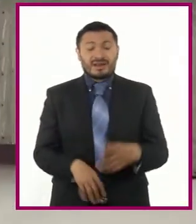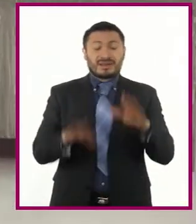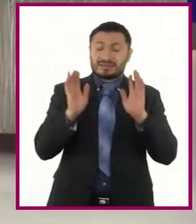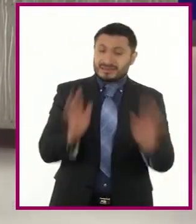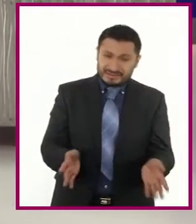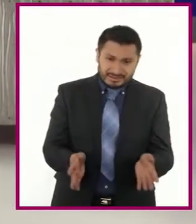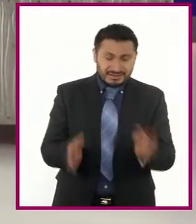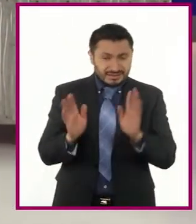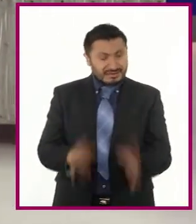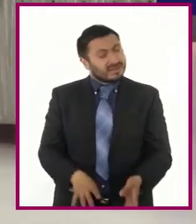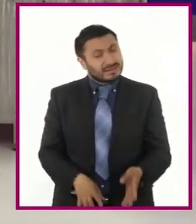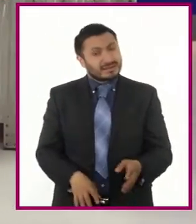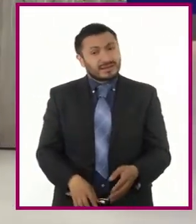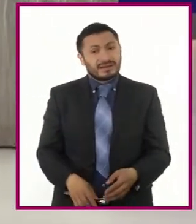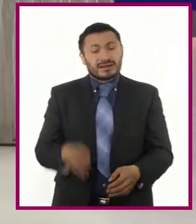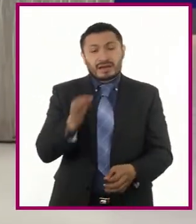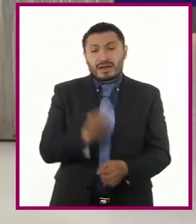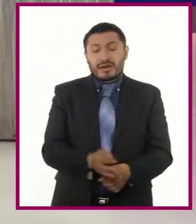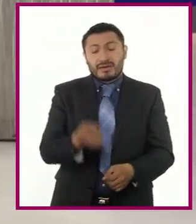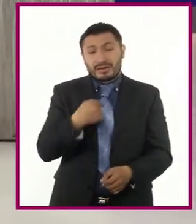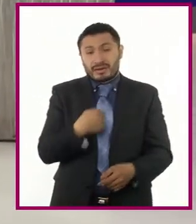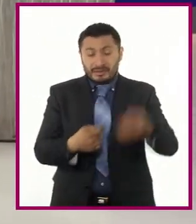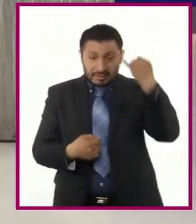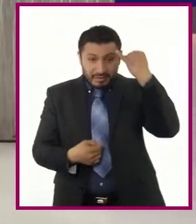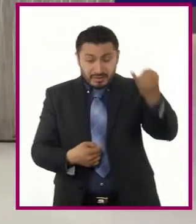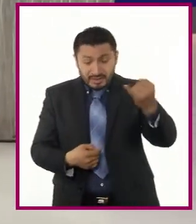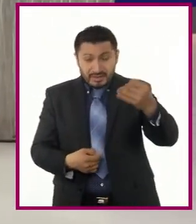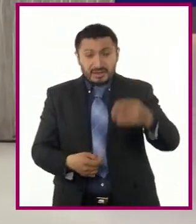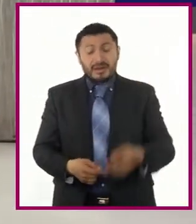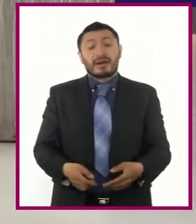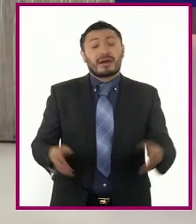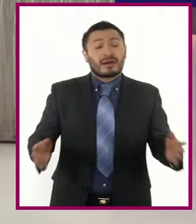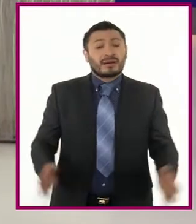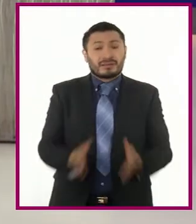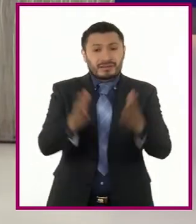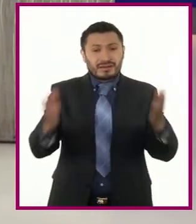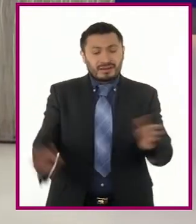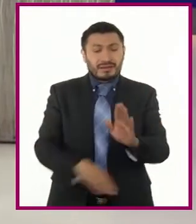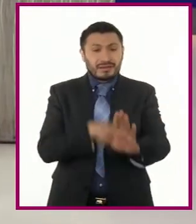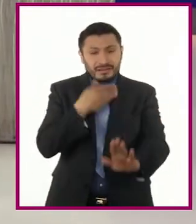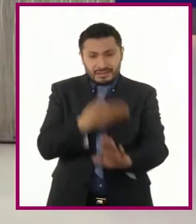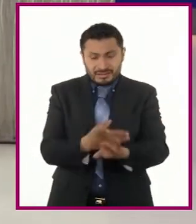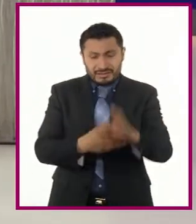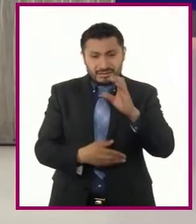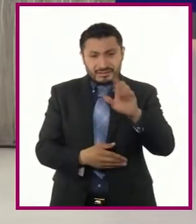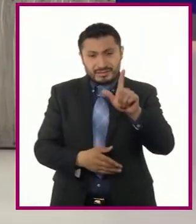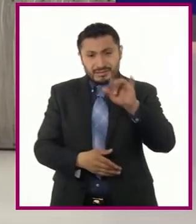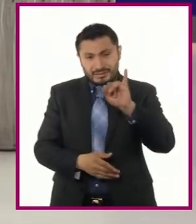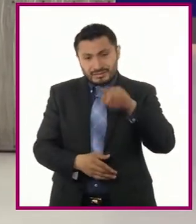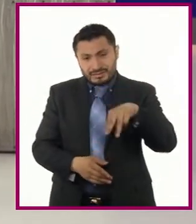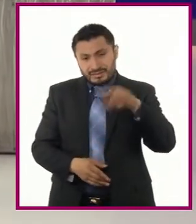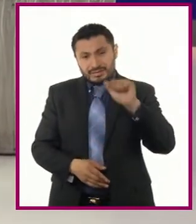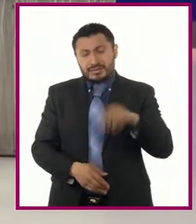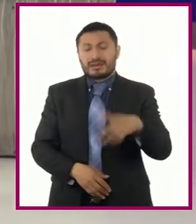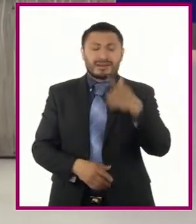Ya, está ridículo. Se me acaba de ocurrir que ahora fomentemos el deterioro ambiental.